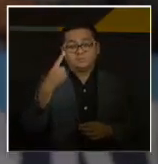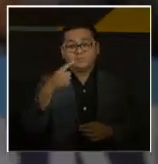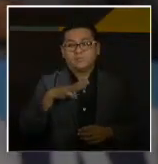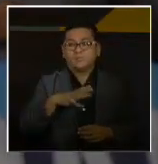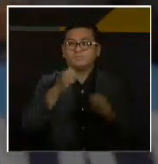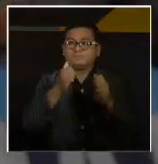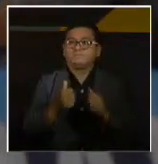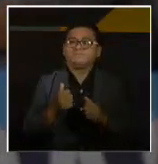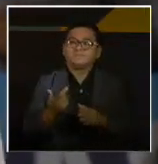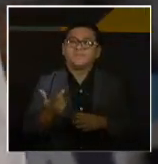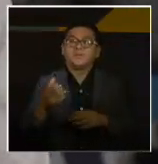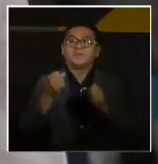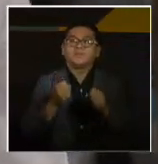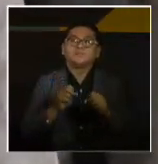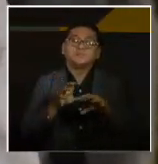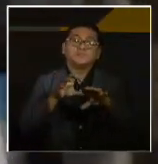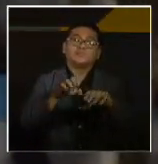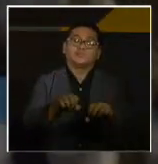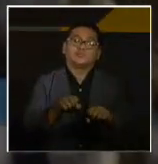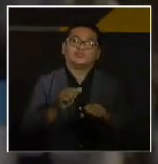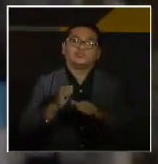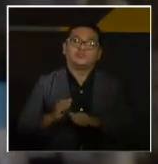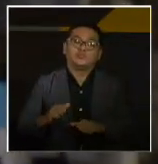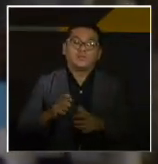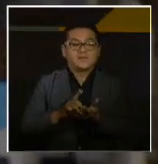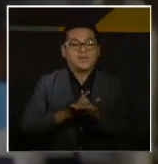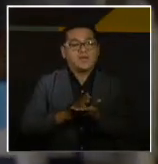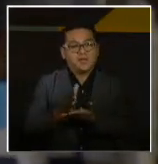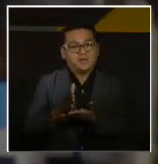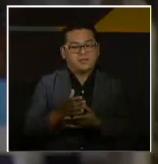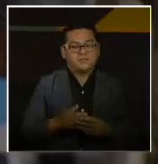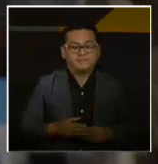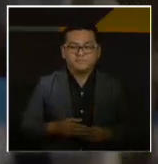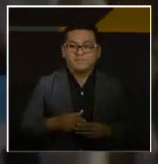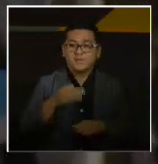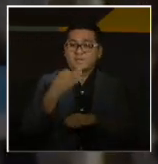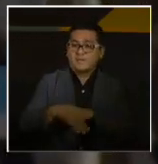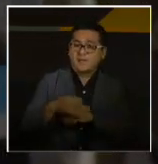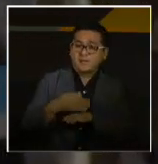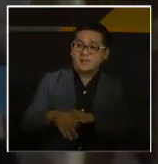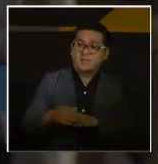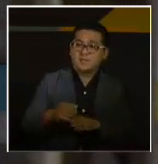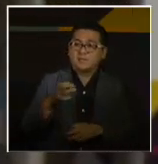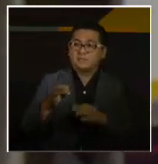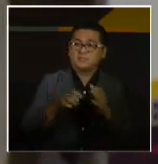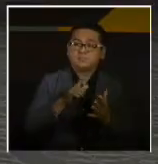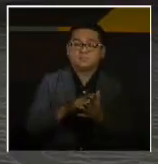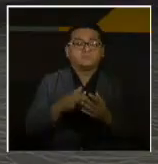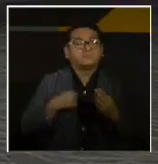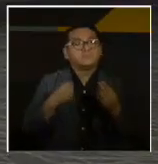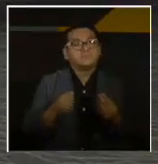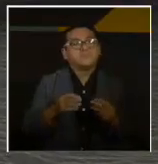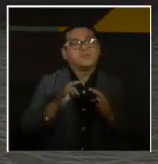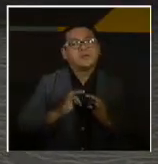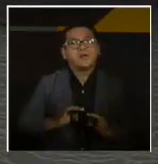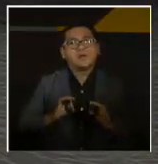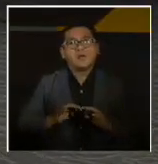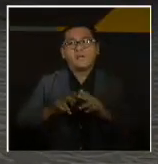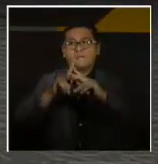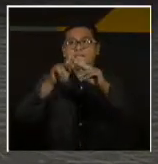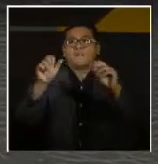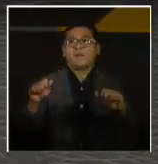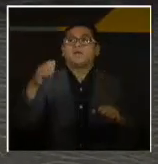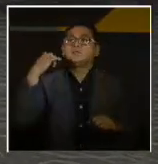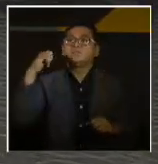es mantener la seguridad y el estado de derecho. Mientras hay certeza jurídica y mantenemos la tranquilidad y la paz